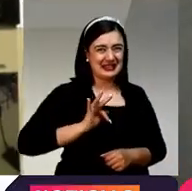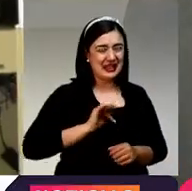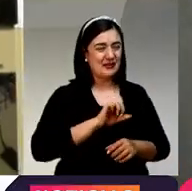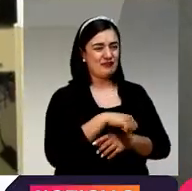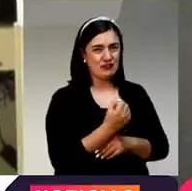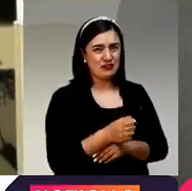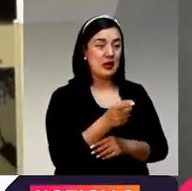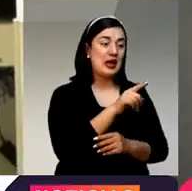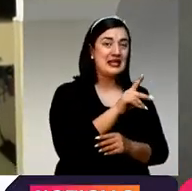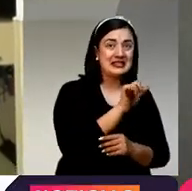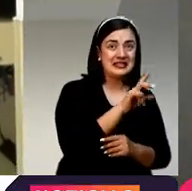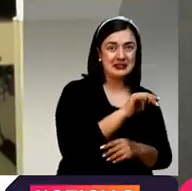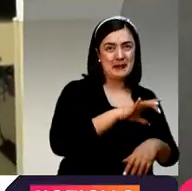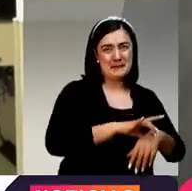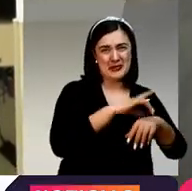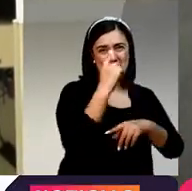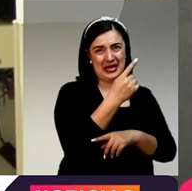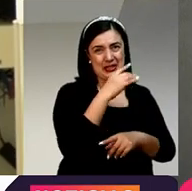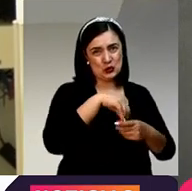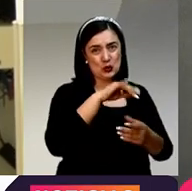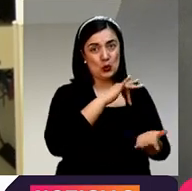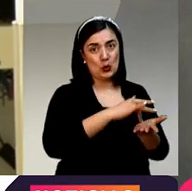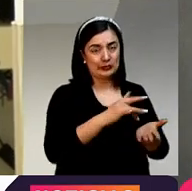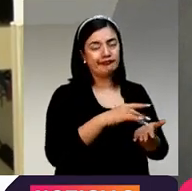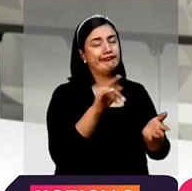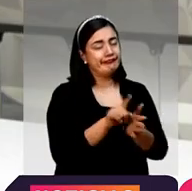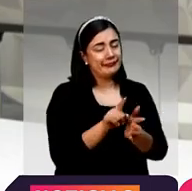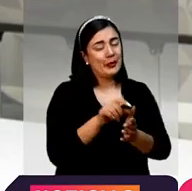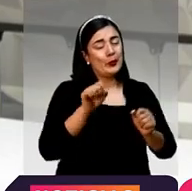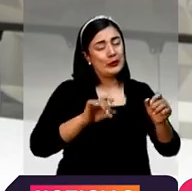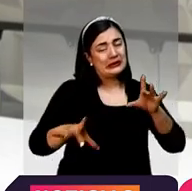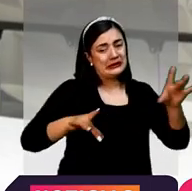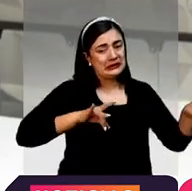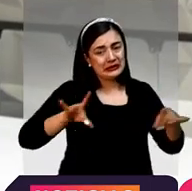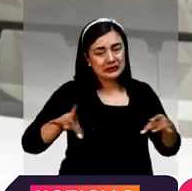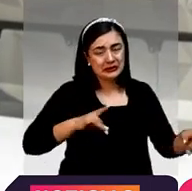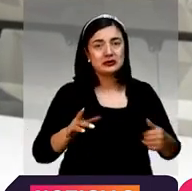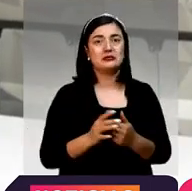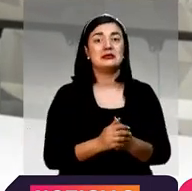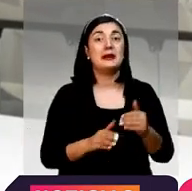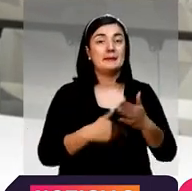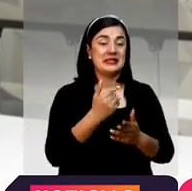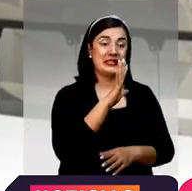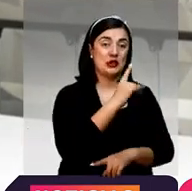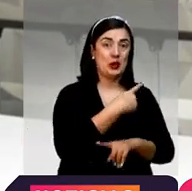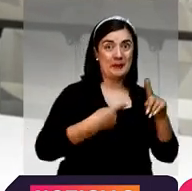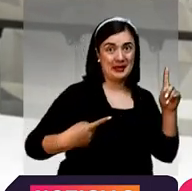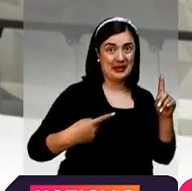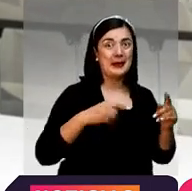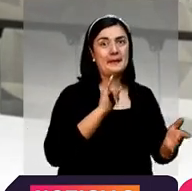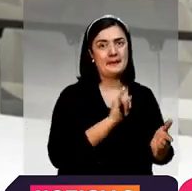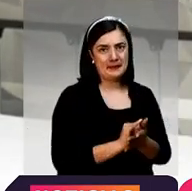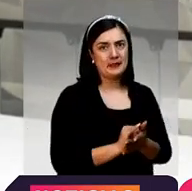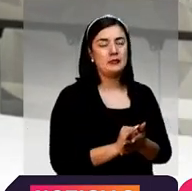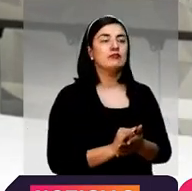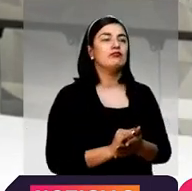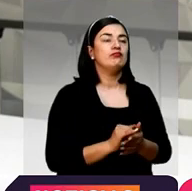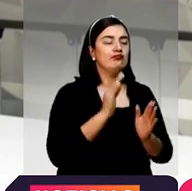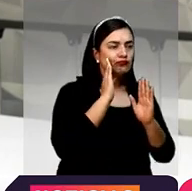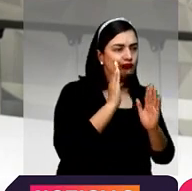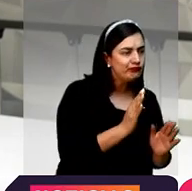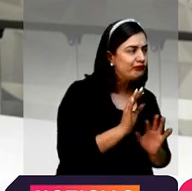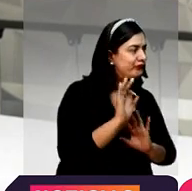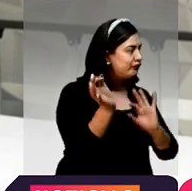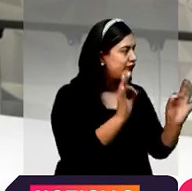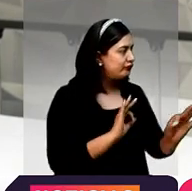Rojas, médico general de urgencias, corren el mismo riesgo. La jornada empieza desde las 5:30, que programó mi celular para poder venir acá a